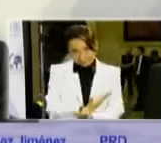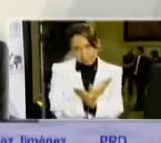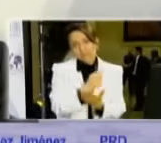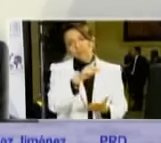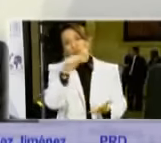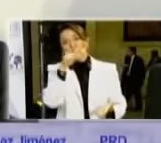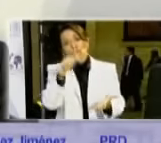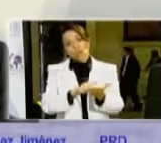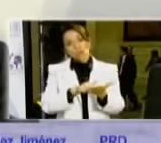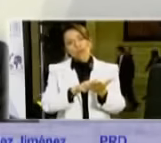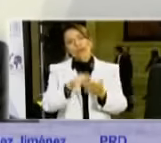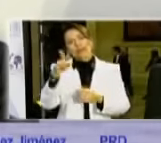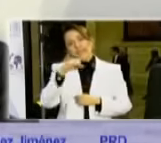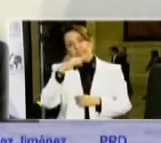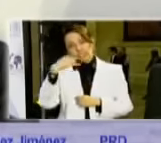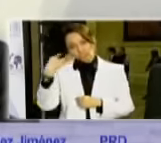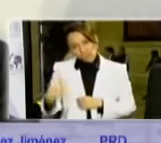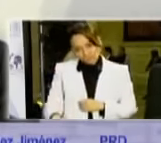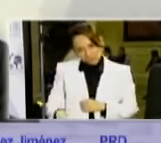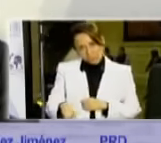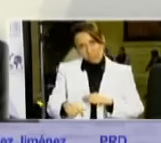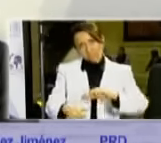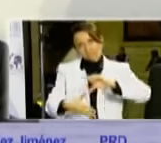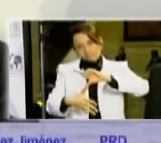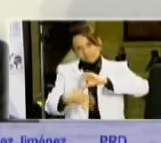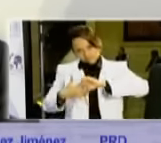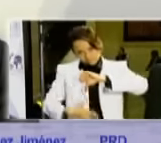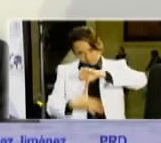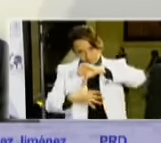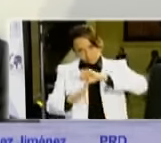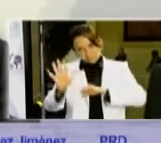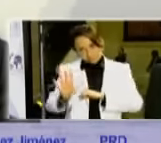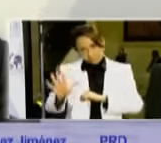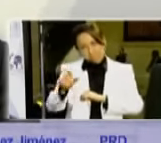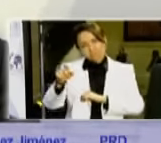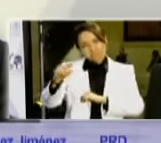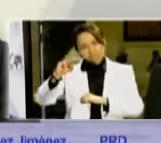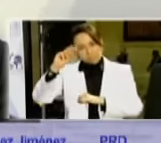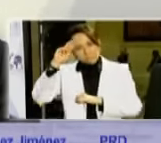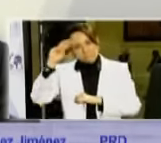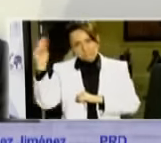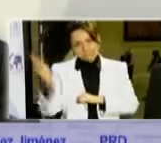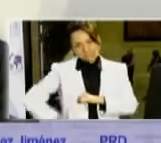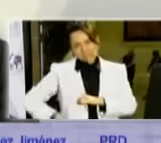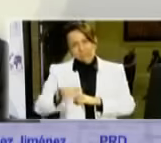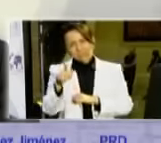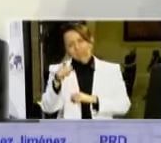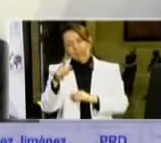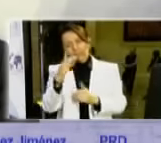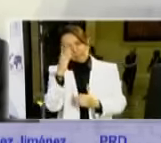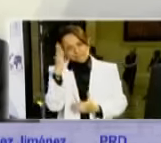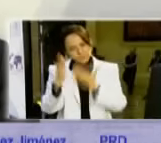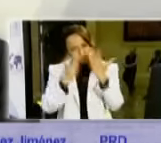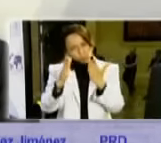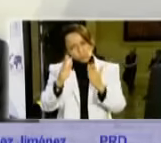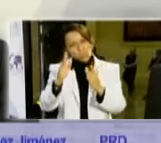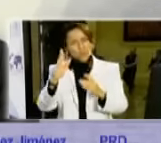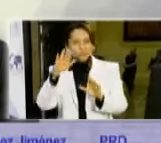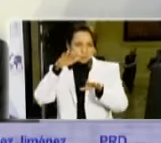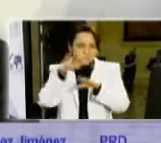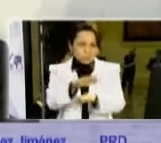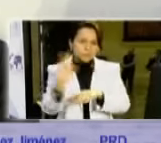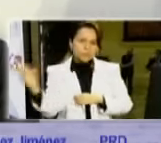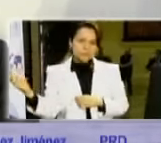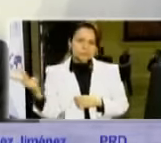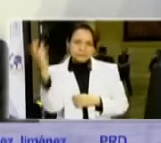Es abogado por la Universidad de Chile y cuenta con un Master of Arts de Ciencias Políticas. Realizó estudios de posgrado